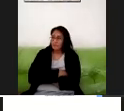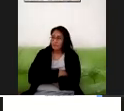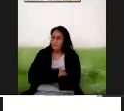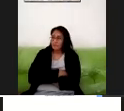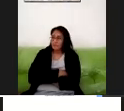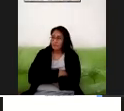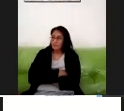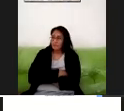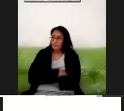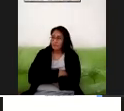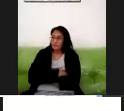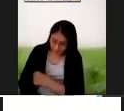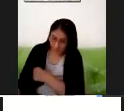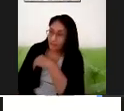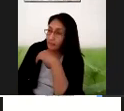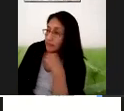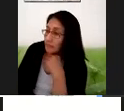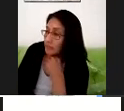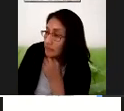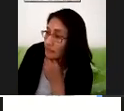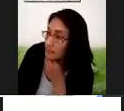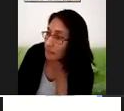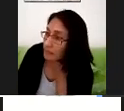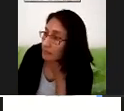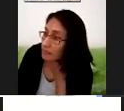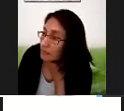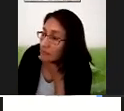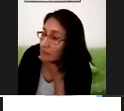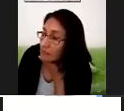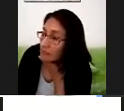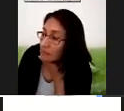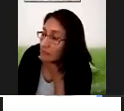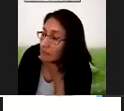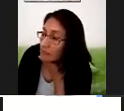decimos pseudo estratificado porque pseudo quiere decir de mentira,